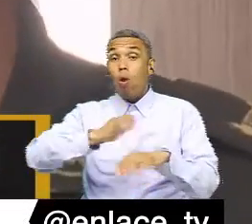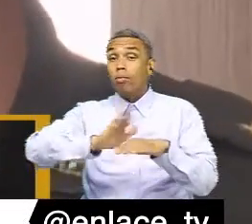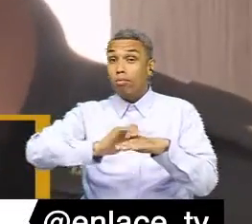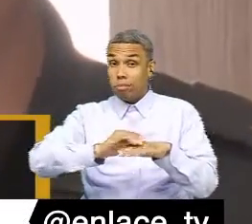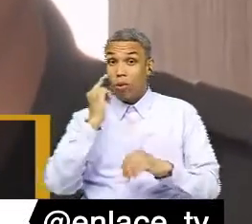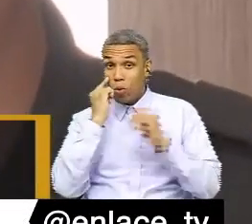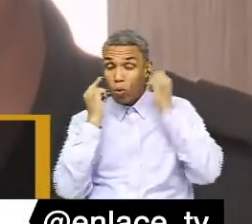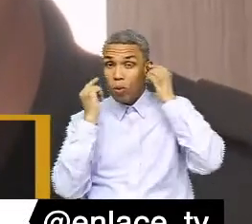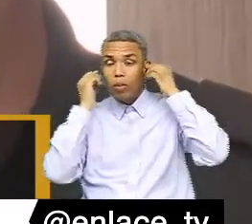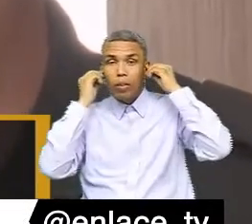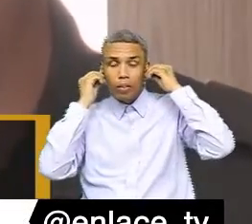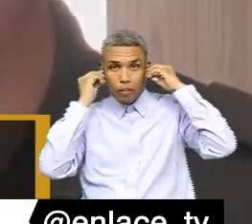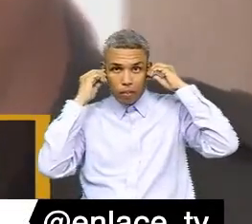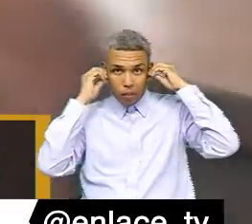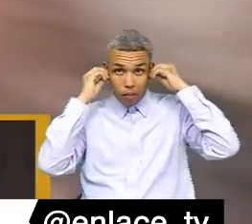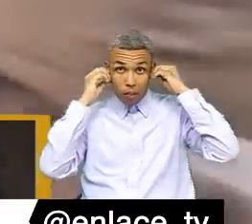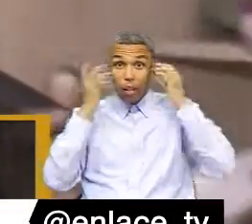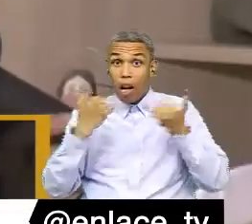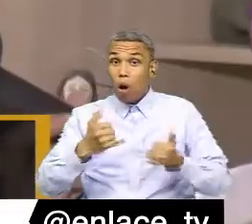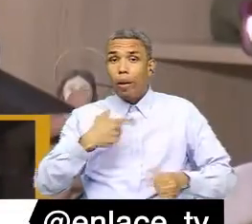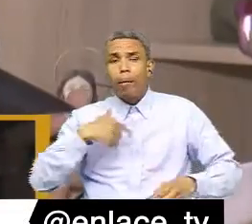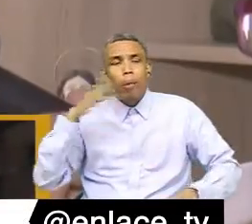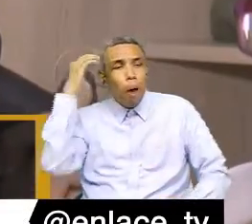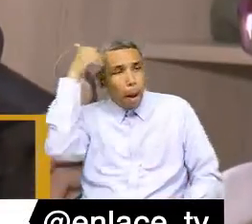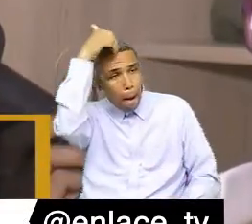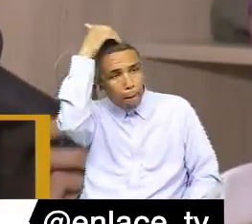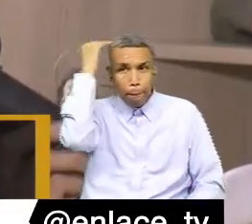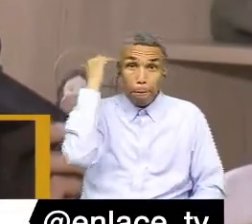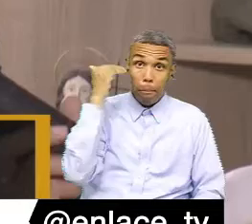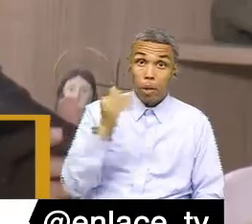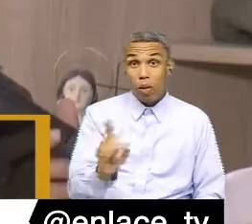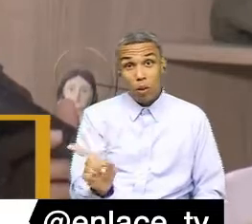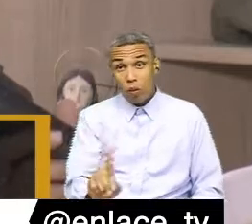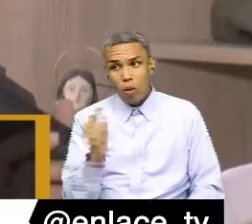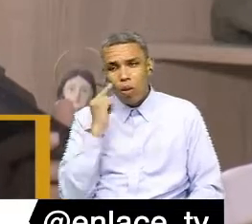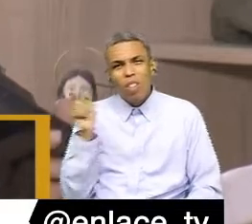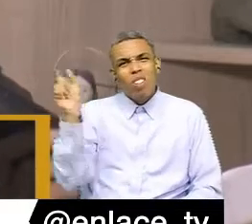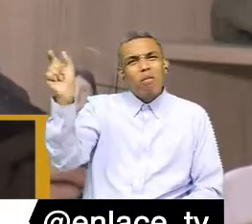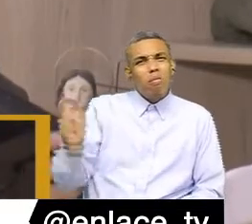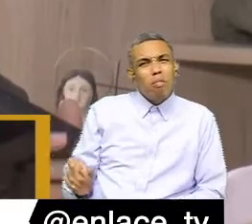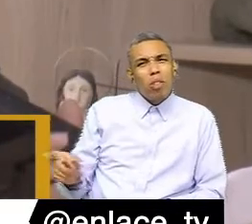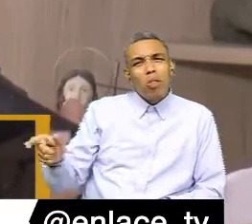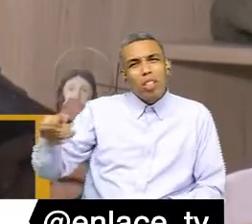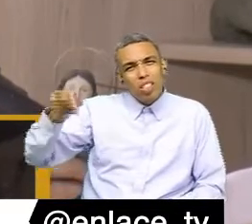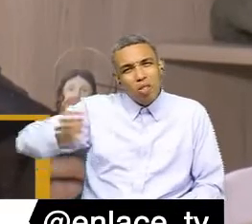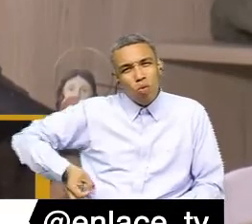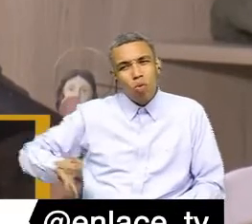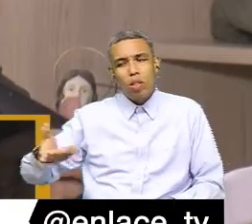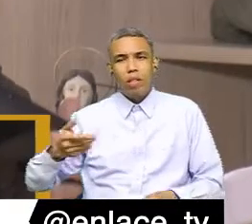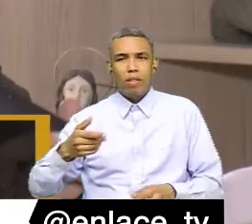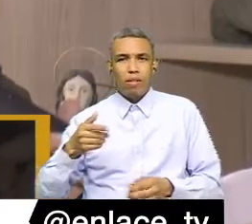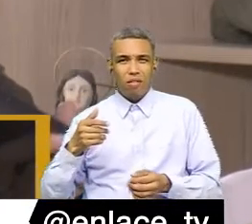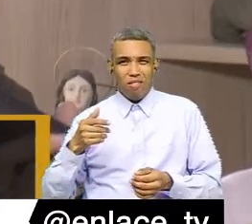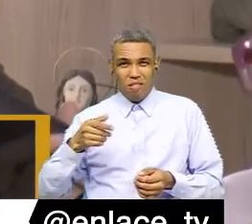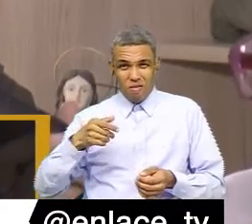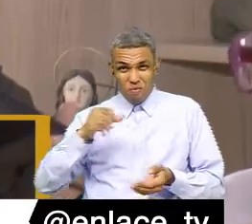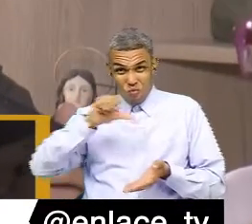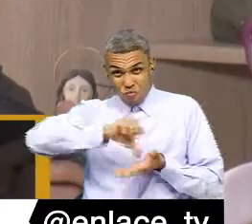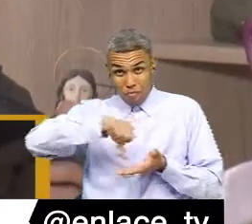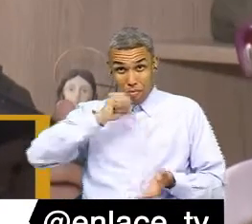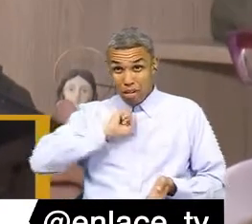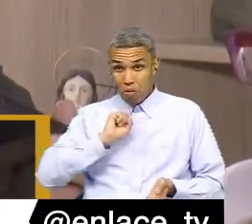para que tomen medidas de autoprotección ya verificando es oriundo de la ciudad de cali lleva aproximadamente 20 días